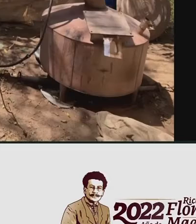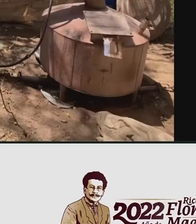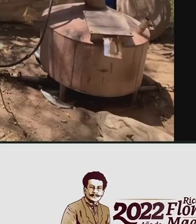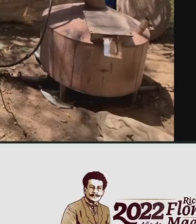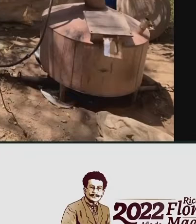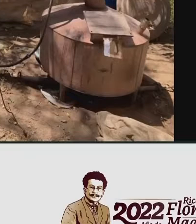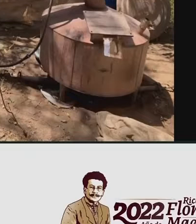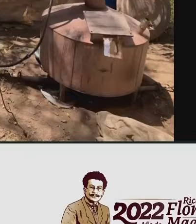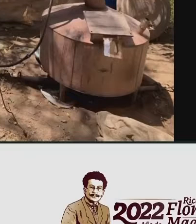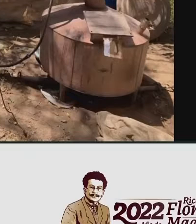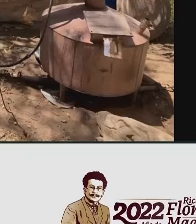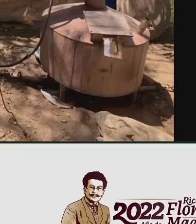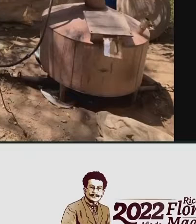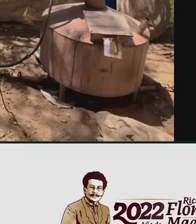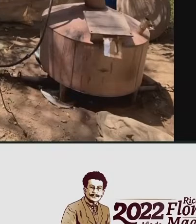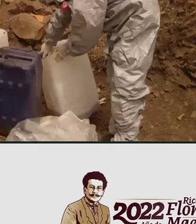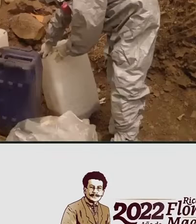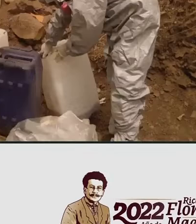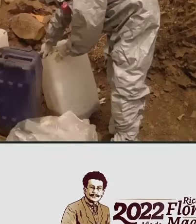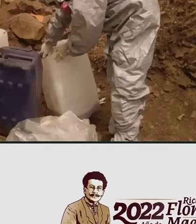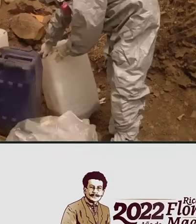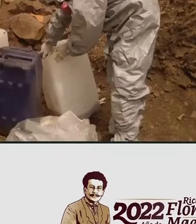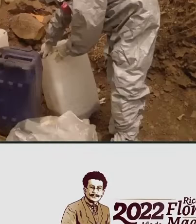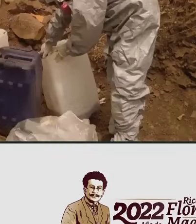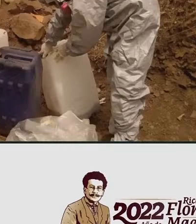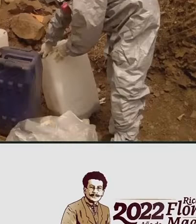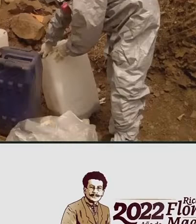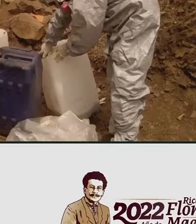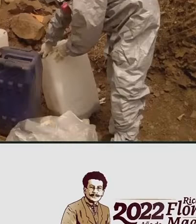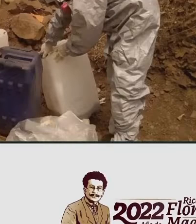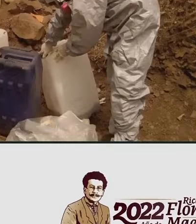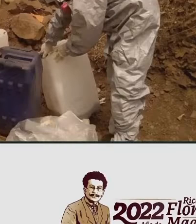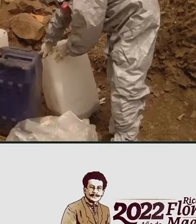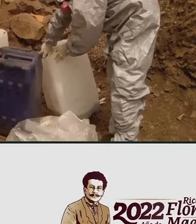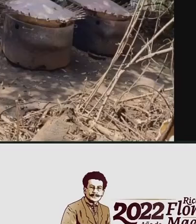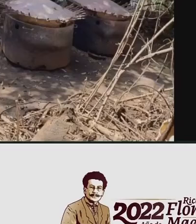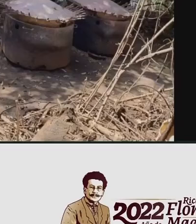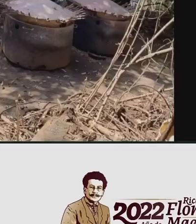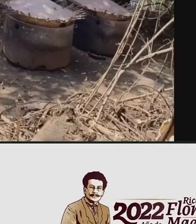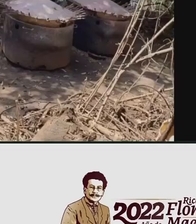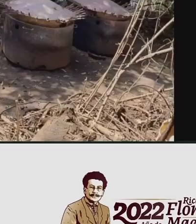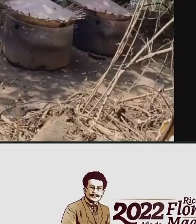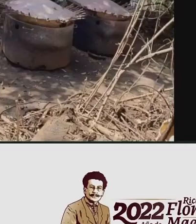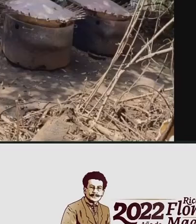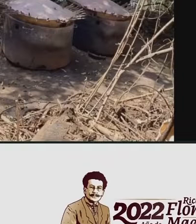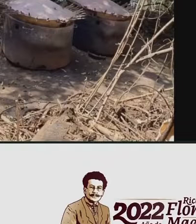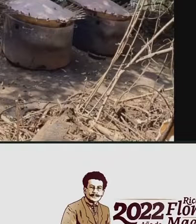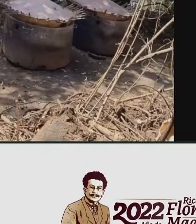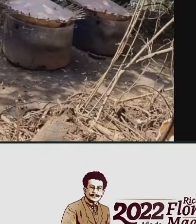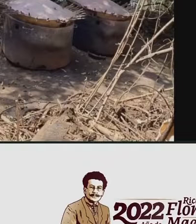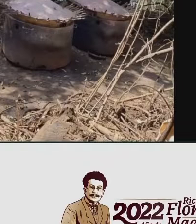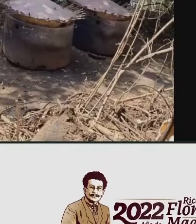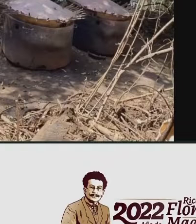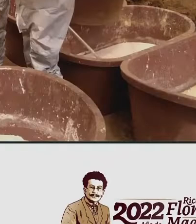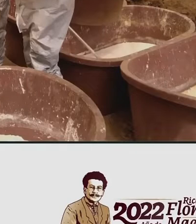111.884 cartuchos, 731 vehículos, 3 aeronaves,